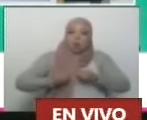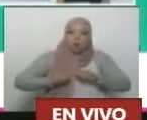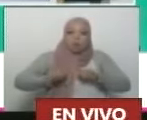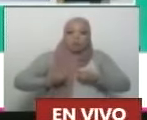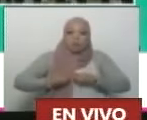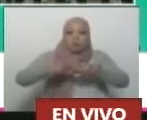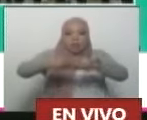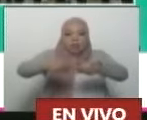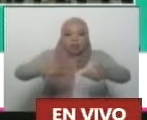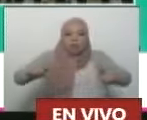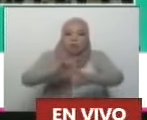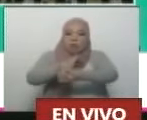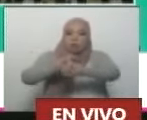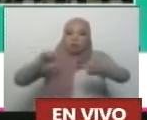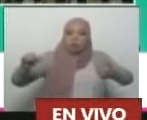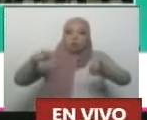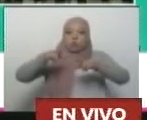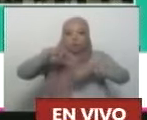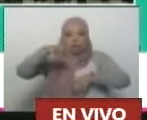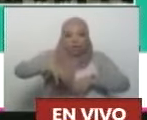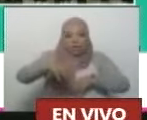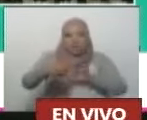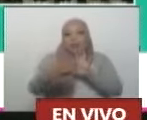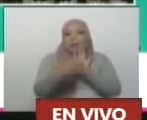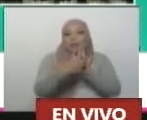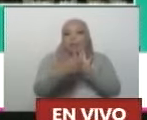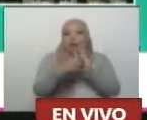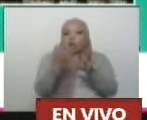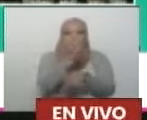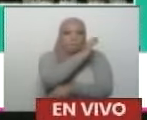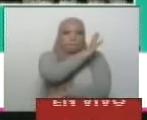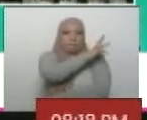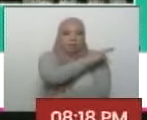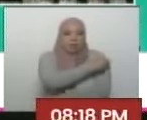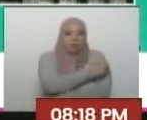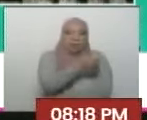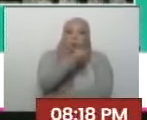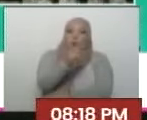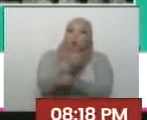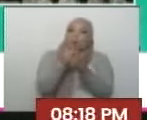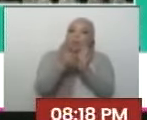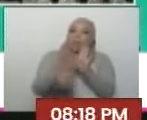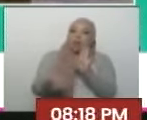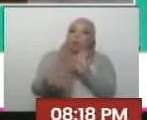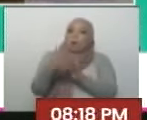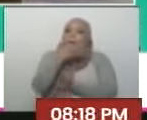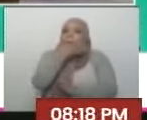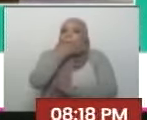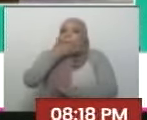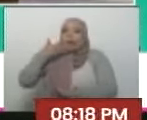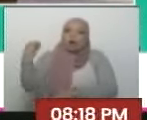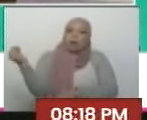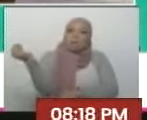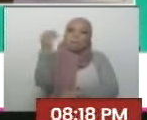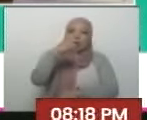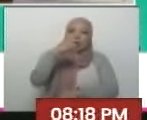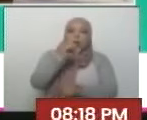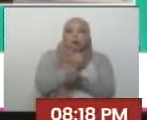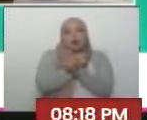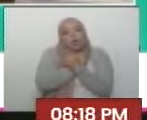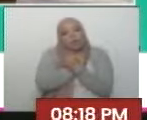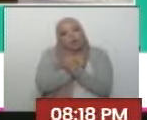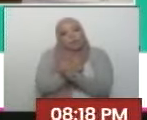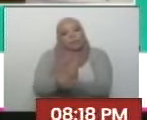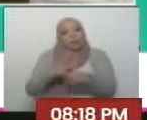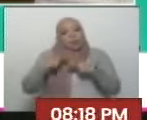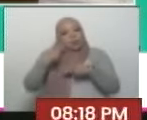la independencia y a tener un Estado palestino la tenemos que ganar. Somos mejores y somos más los que amamos a